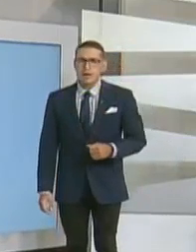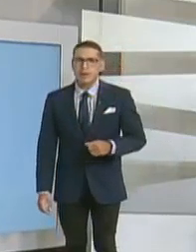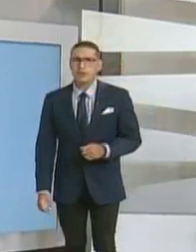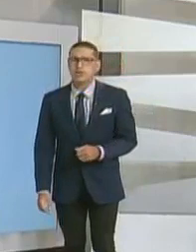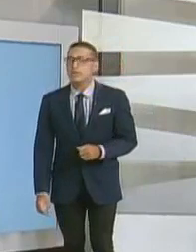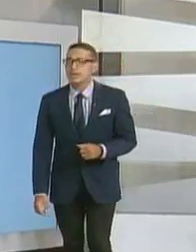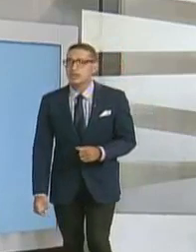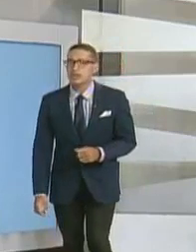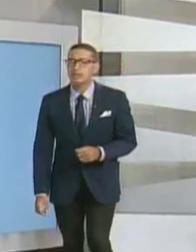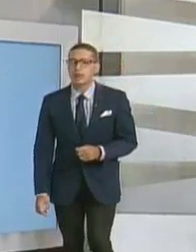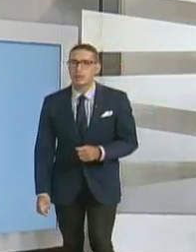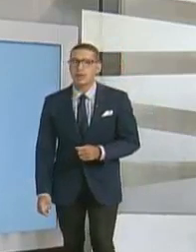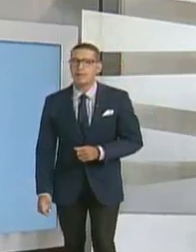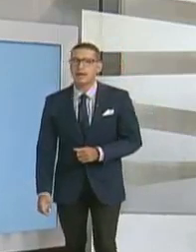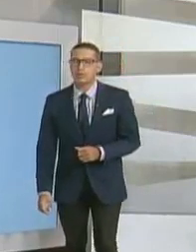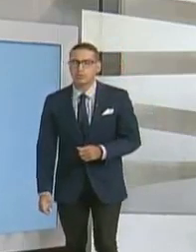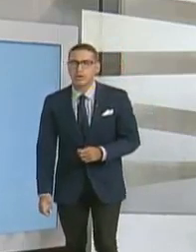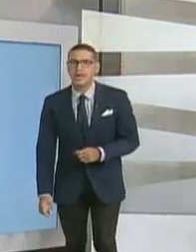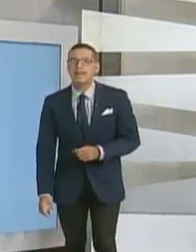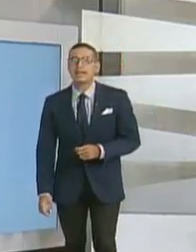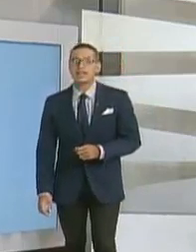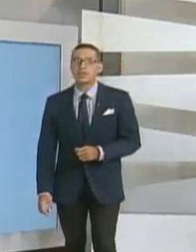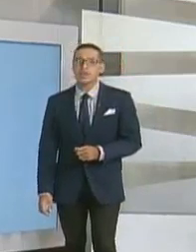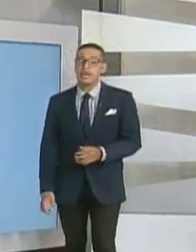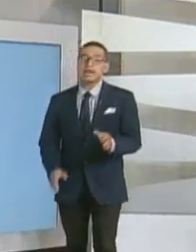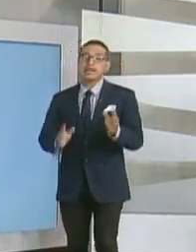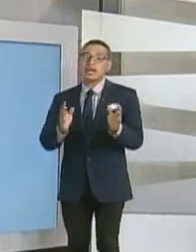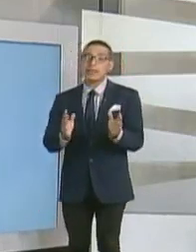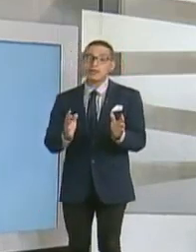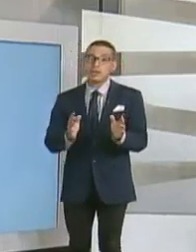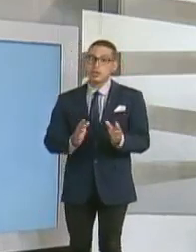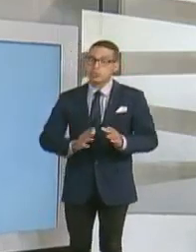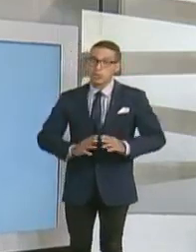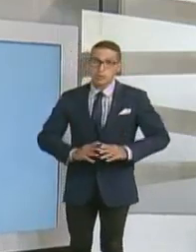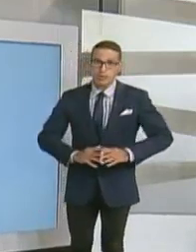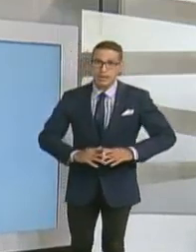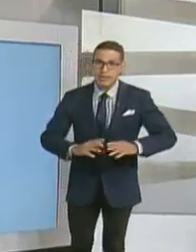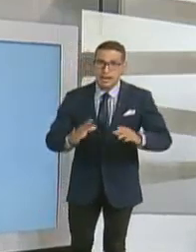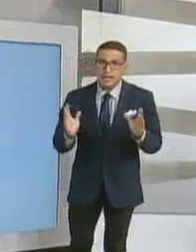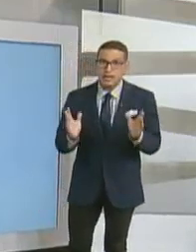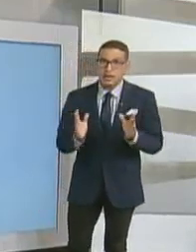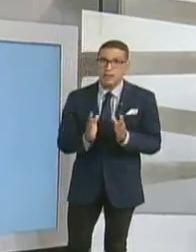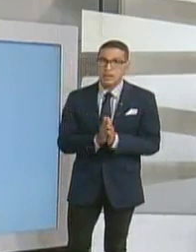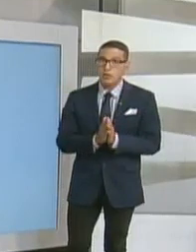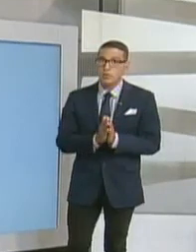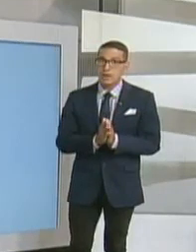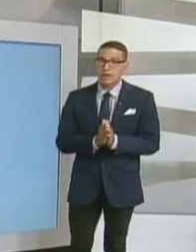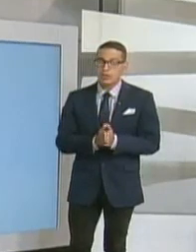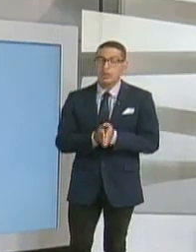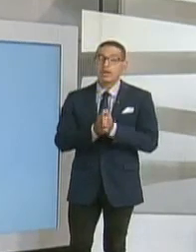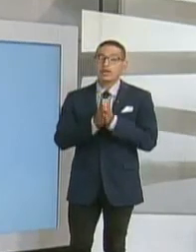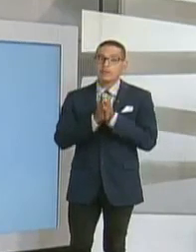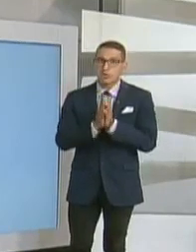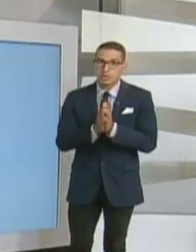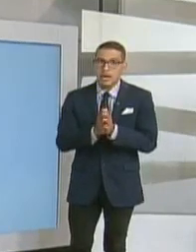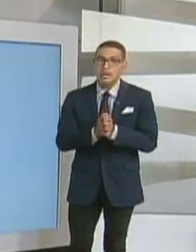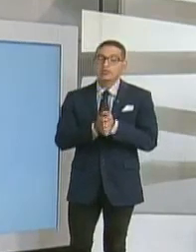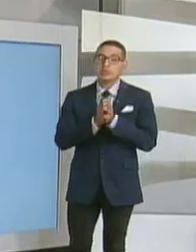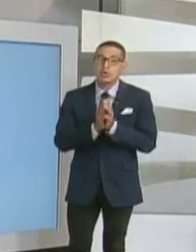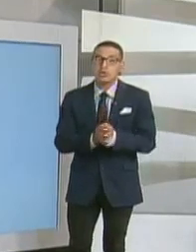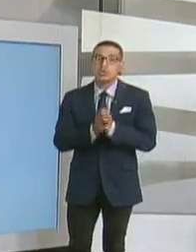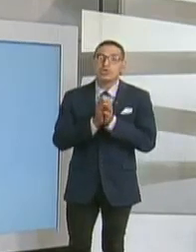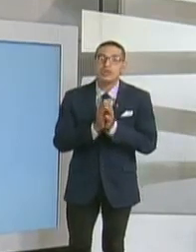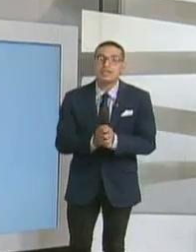esta hora vamos a escuchar al ministro del Poder Popular para la Cultura, Ernesto Villegas, quien además hizo un libro magistral, Abril Golpe Adentro, que